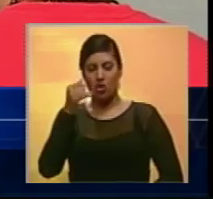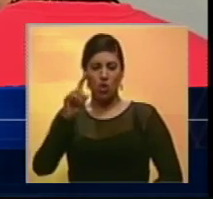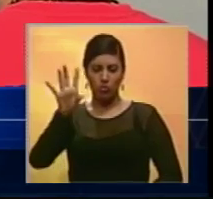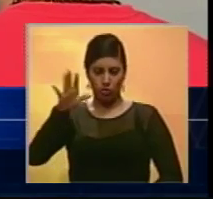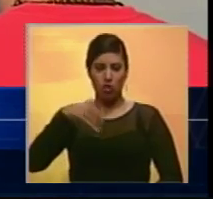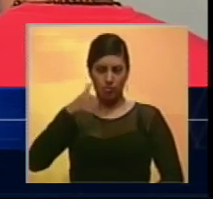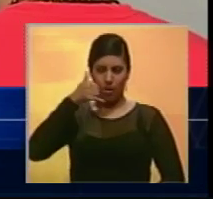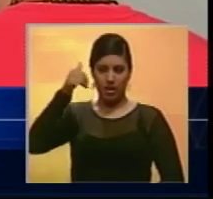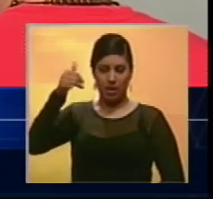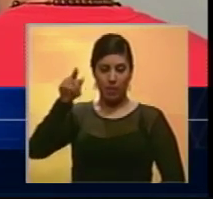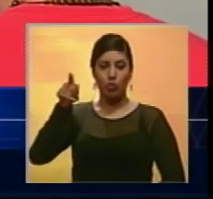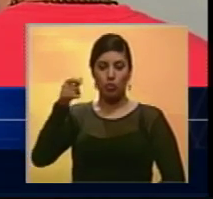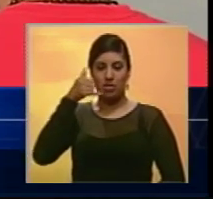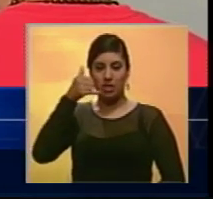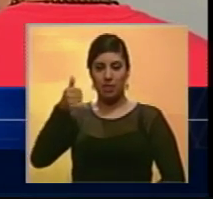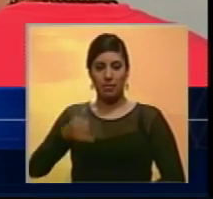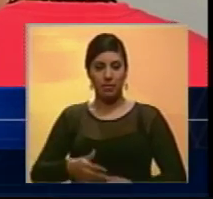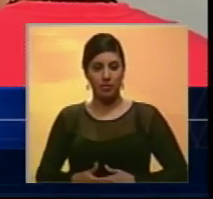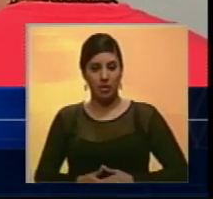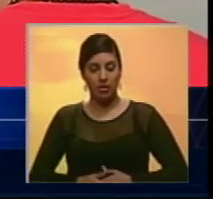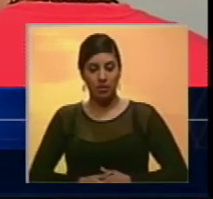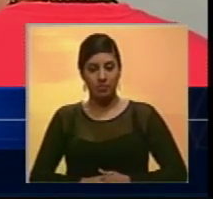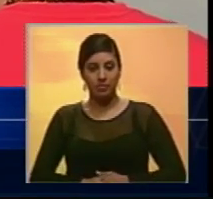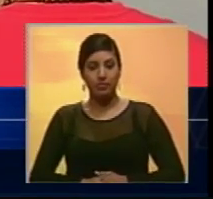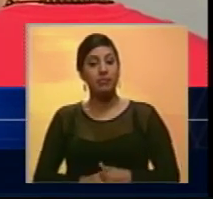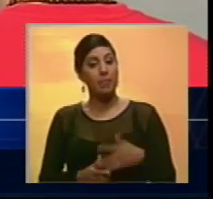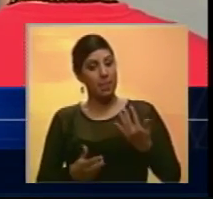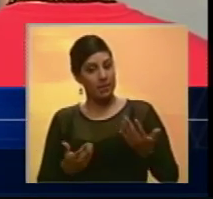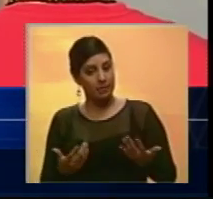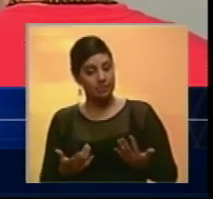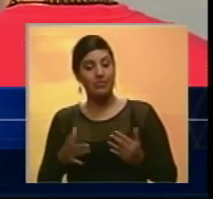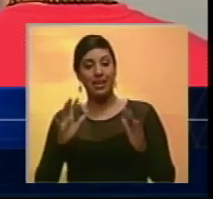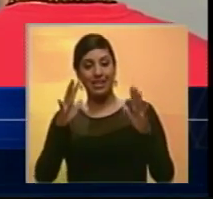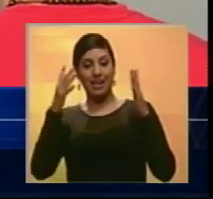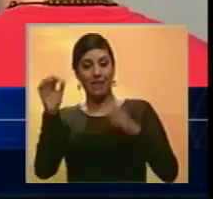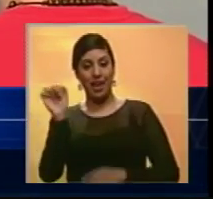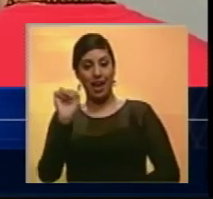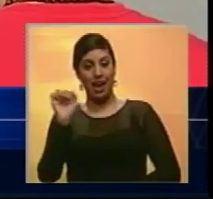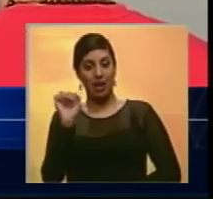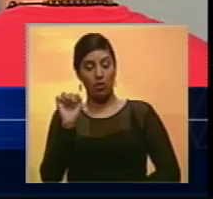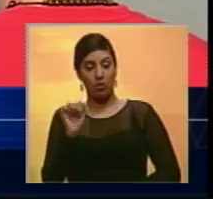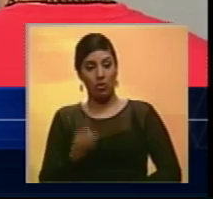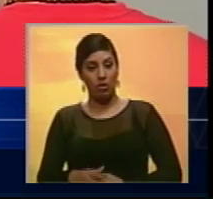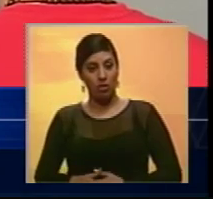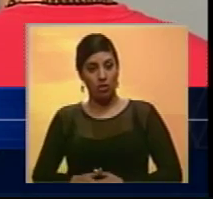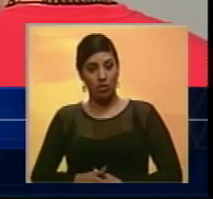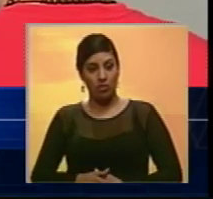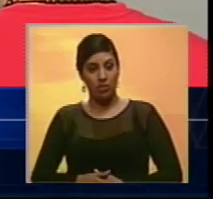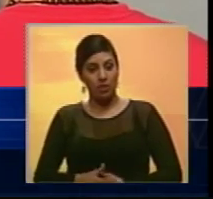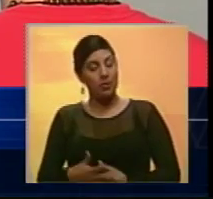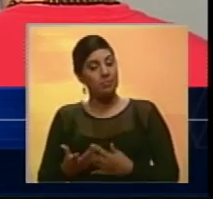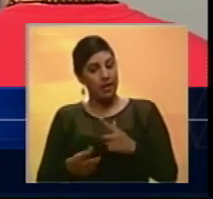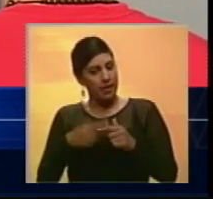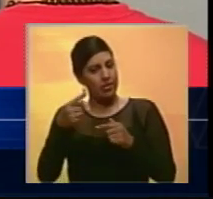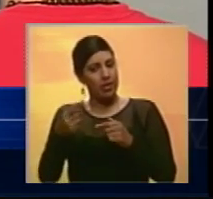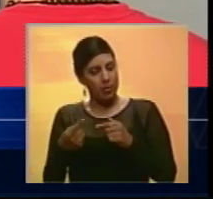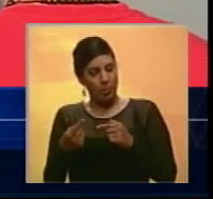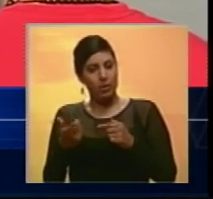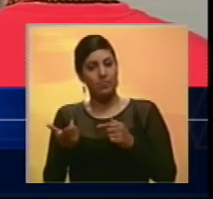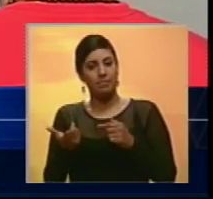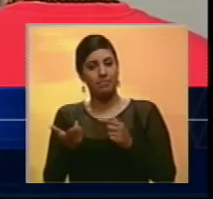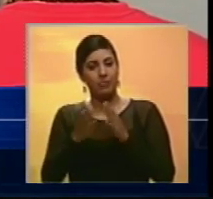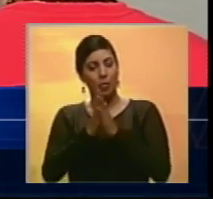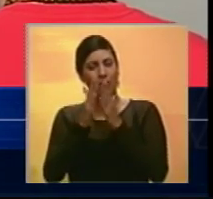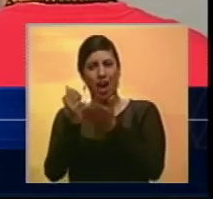te voy a llamar, vas a recibir una llamada para el rescate del carro y eso. Y luego, bueno,